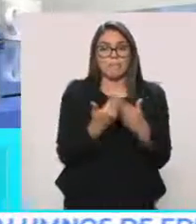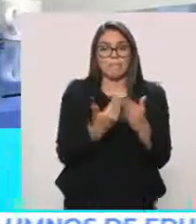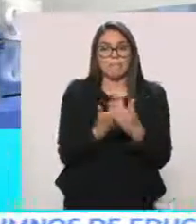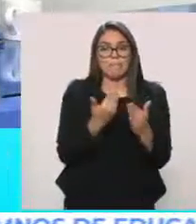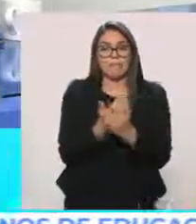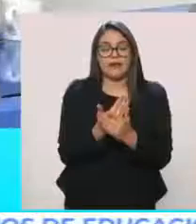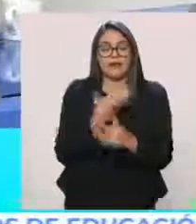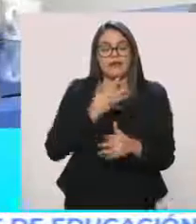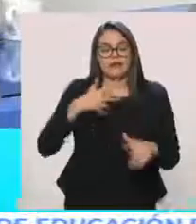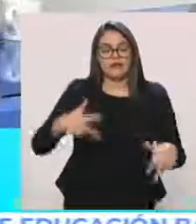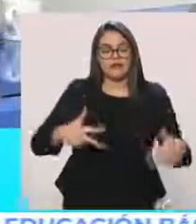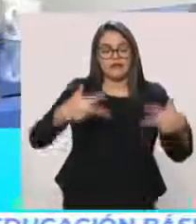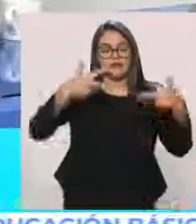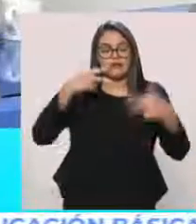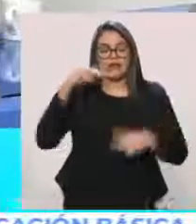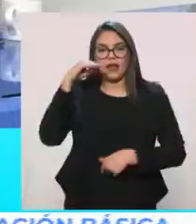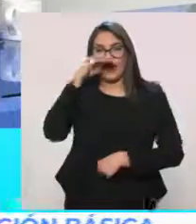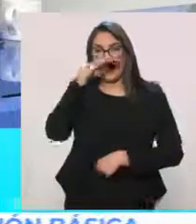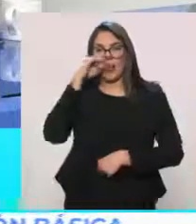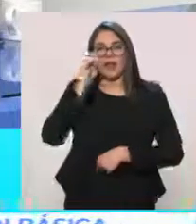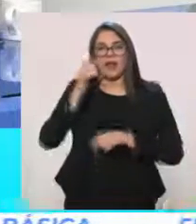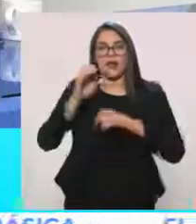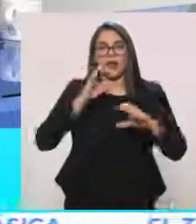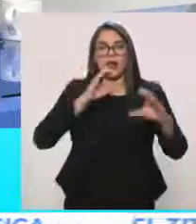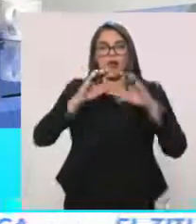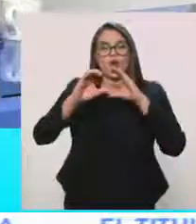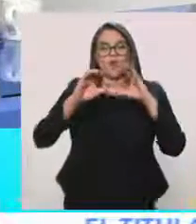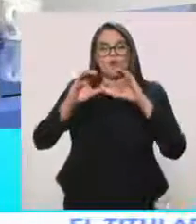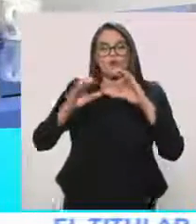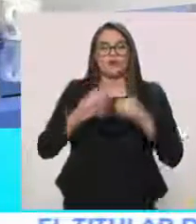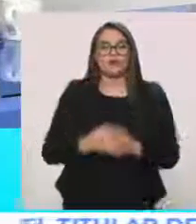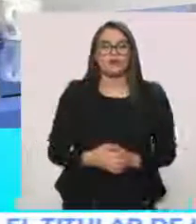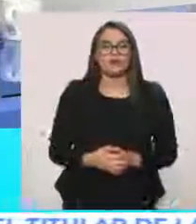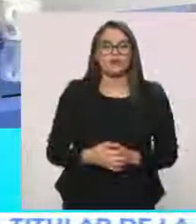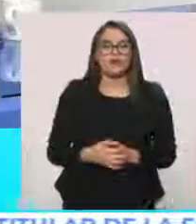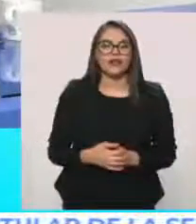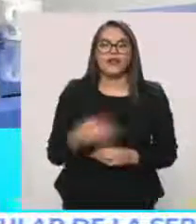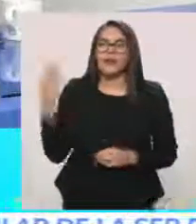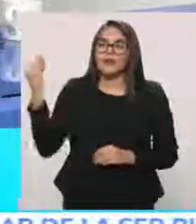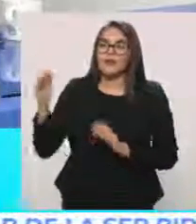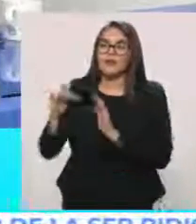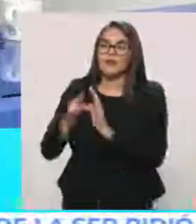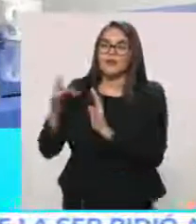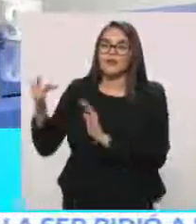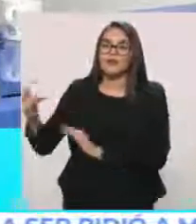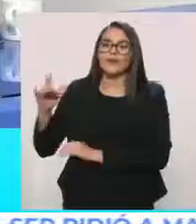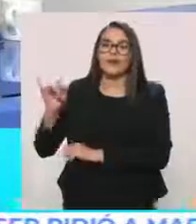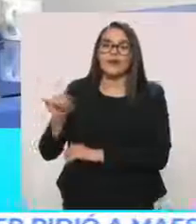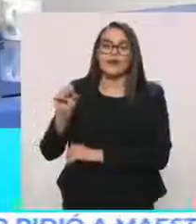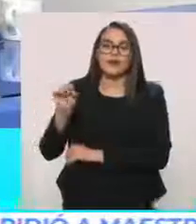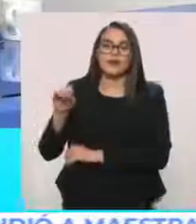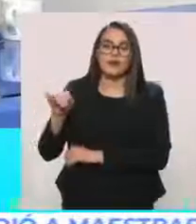abril, videoconferencia gratuita, comunicación efectiva. Muchísimas gracias, José Manuel López Campos, presidente de Concanaco